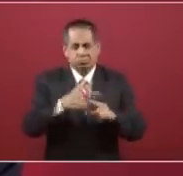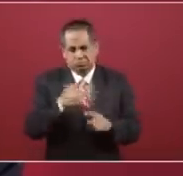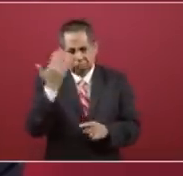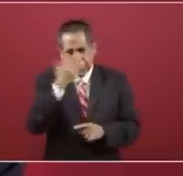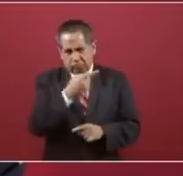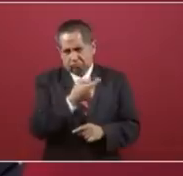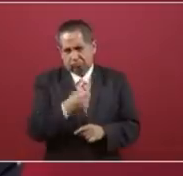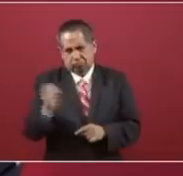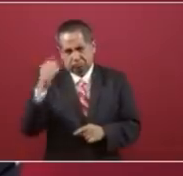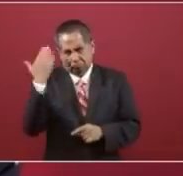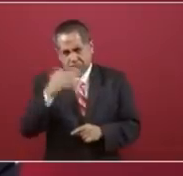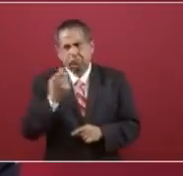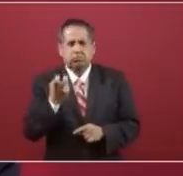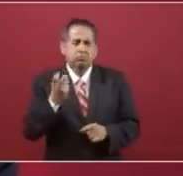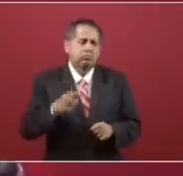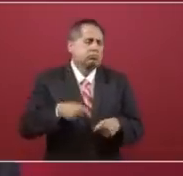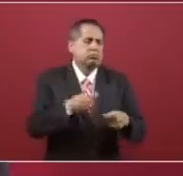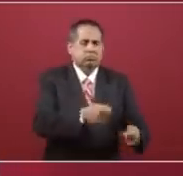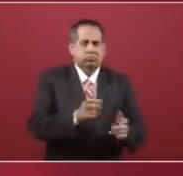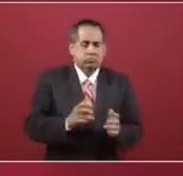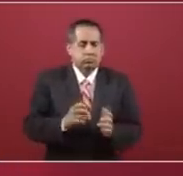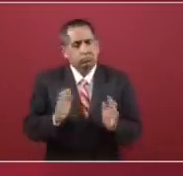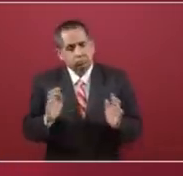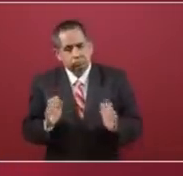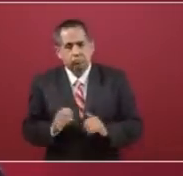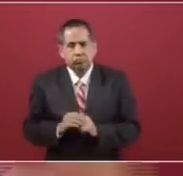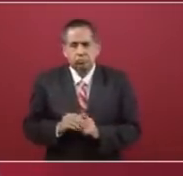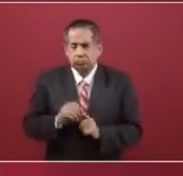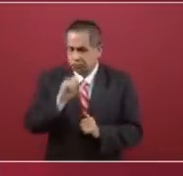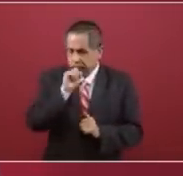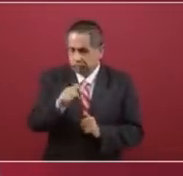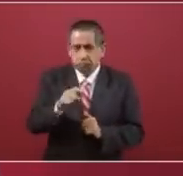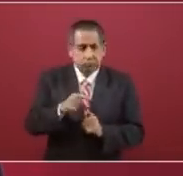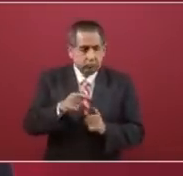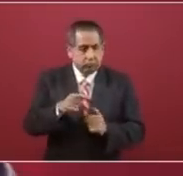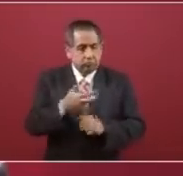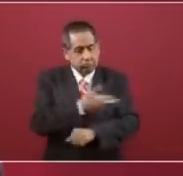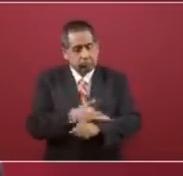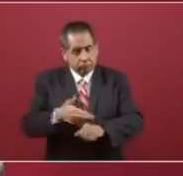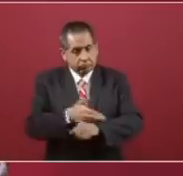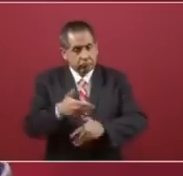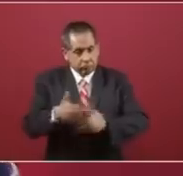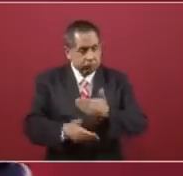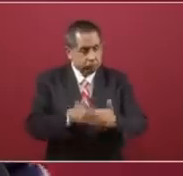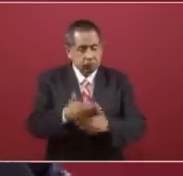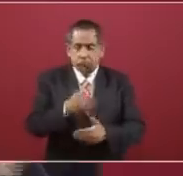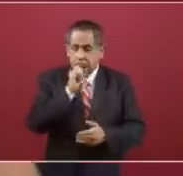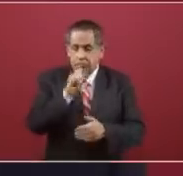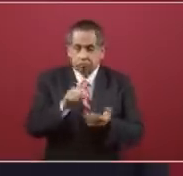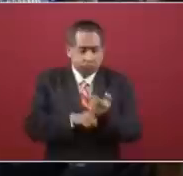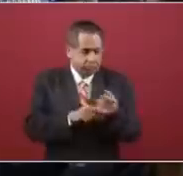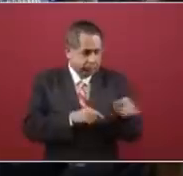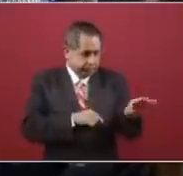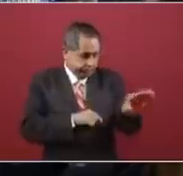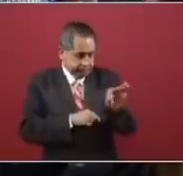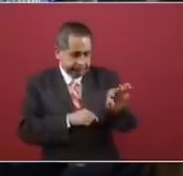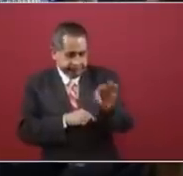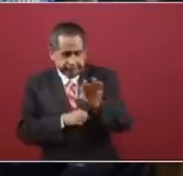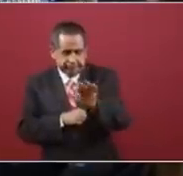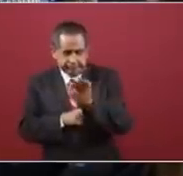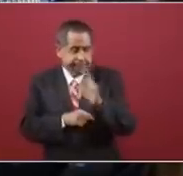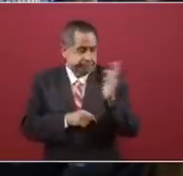es su especialidad. Además, también fue un proceso de selección